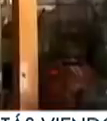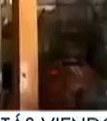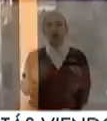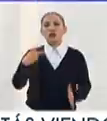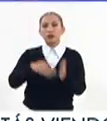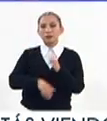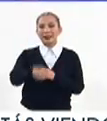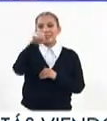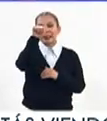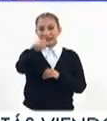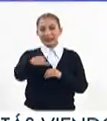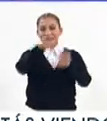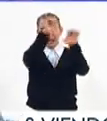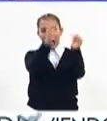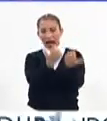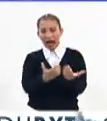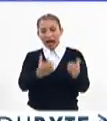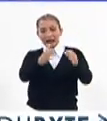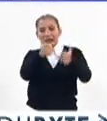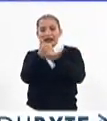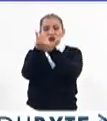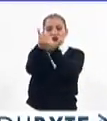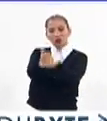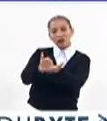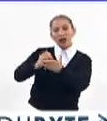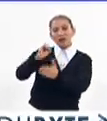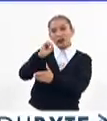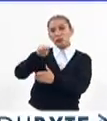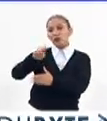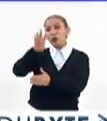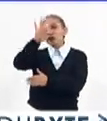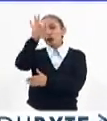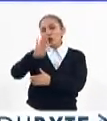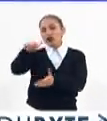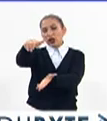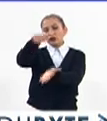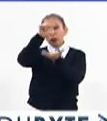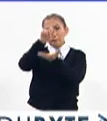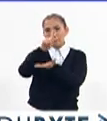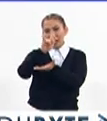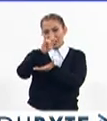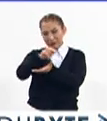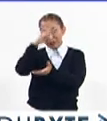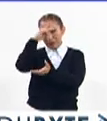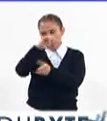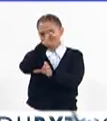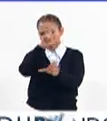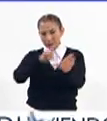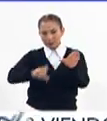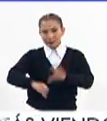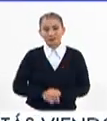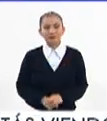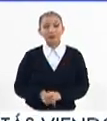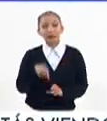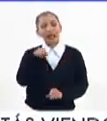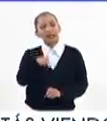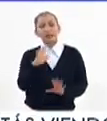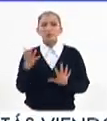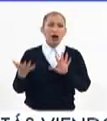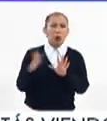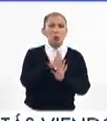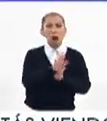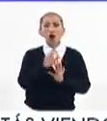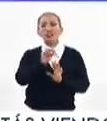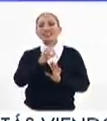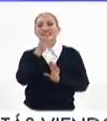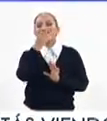En 2016, las artesanías contribuyeron con el 0.4% del Producto Interno Bruto de nuestro país. Es el equivalente